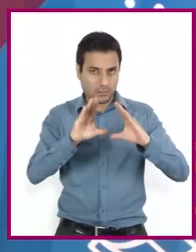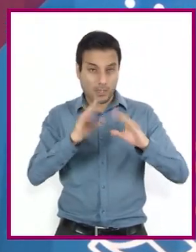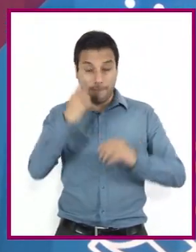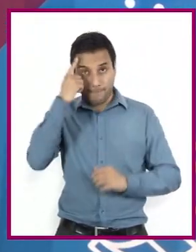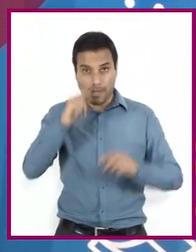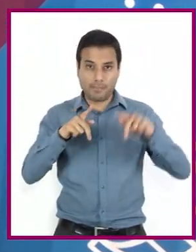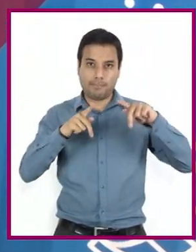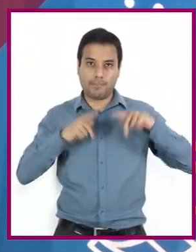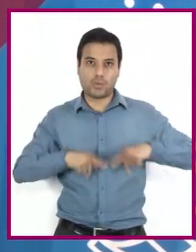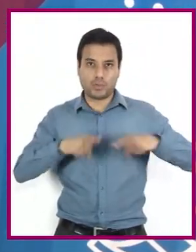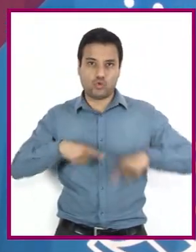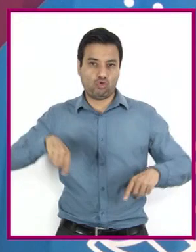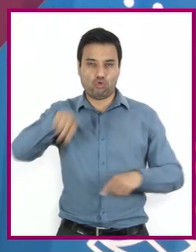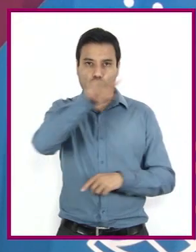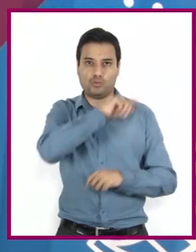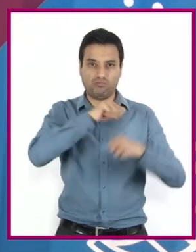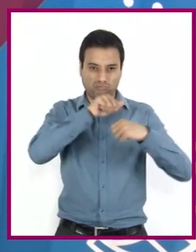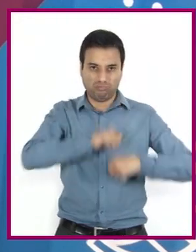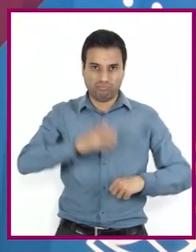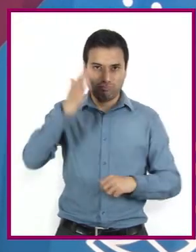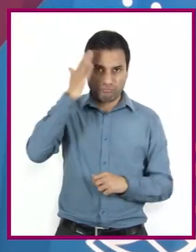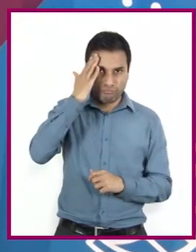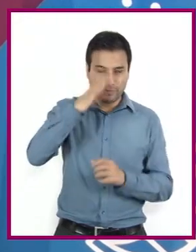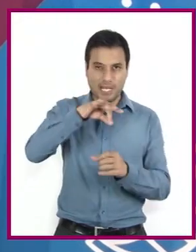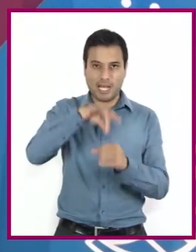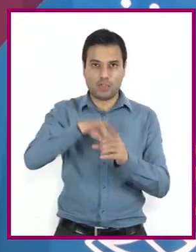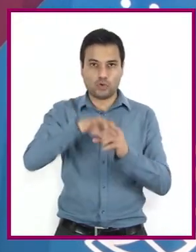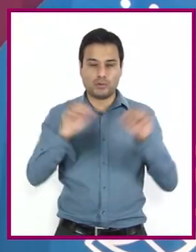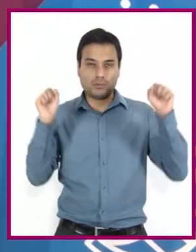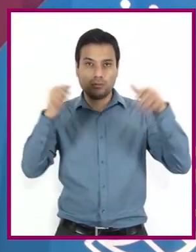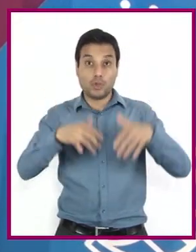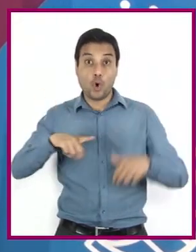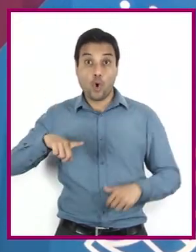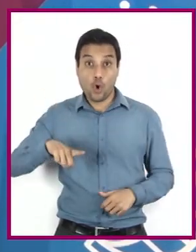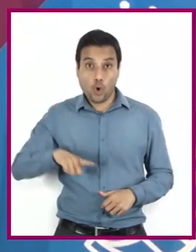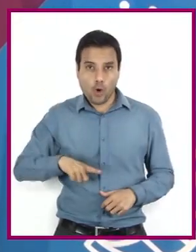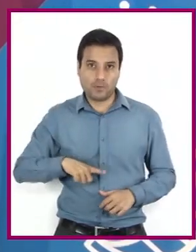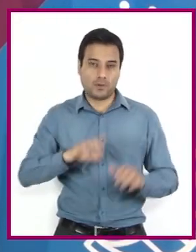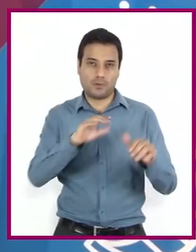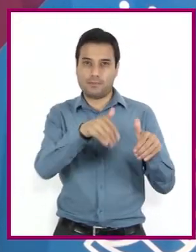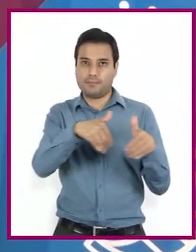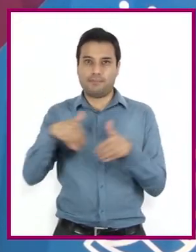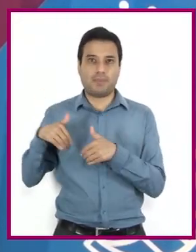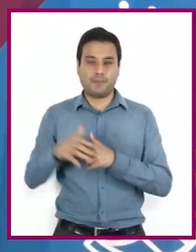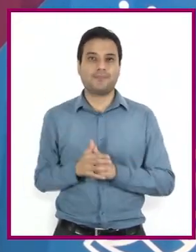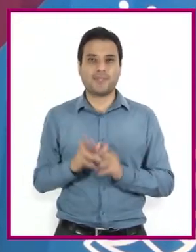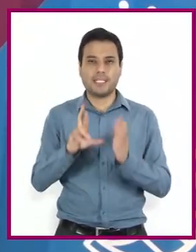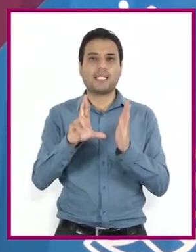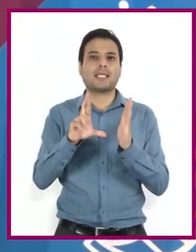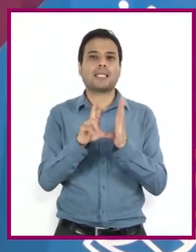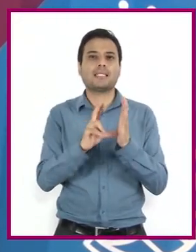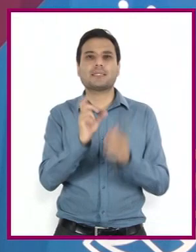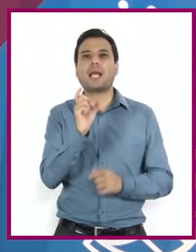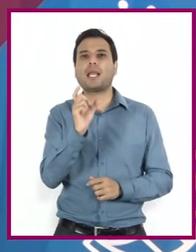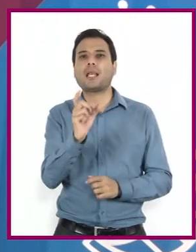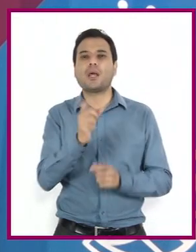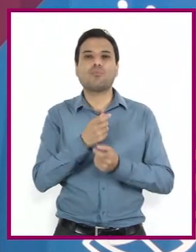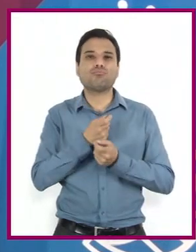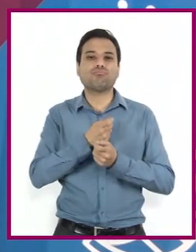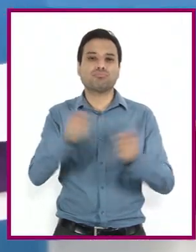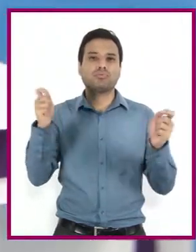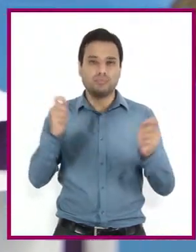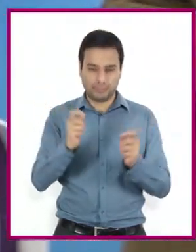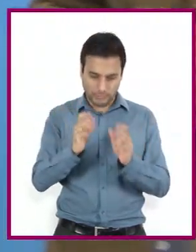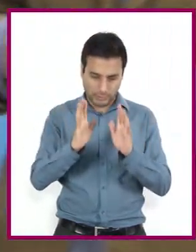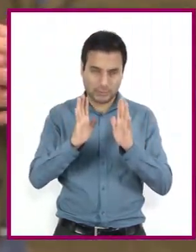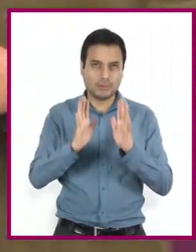ellos organizaran las elecciones, es decir, el gobierno ya no lo haría. Las credenciales del IFE ahora tendrían